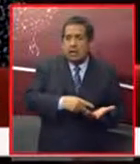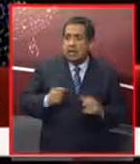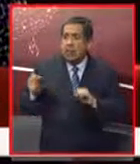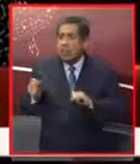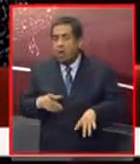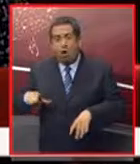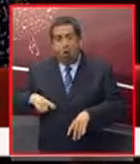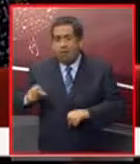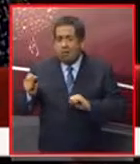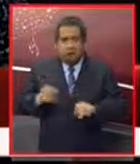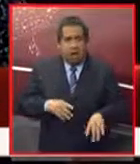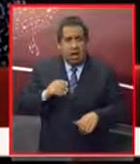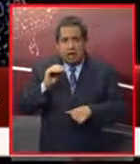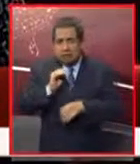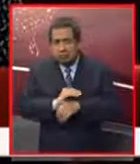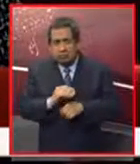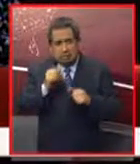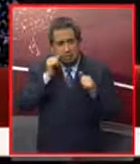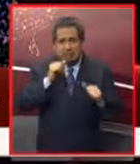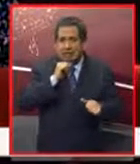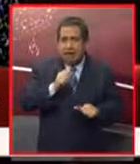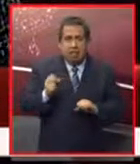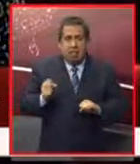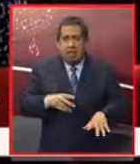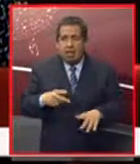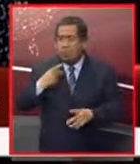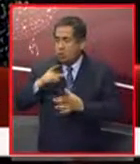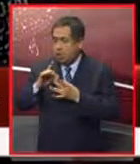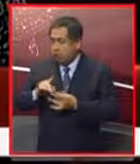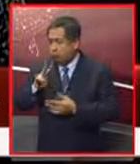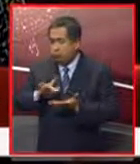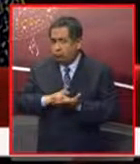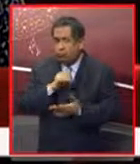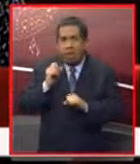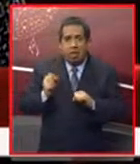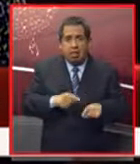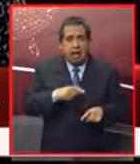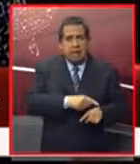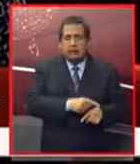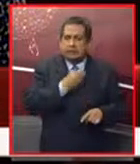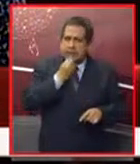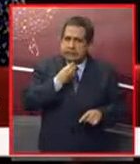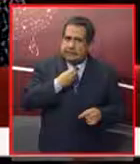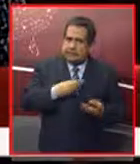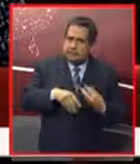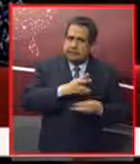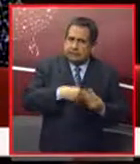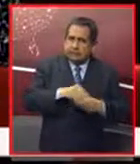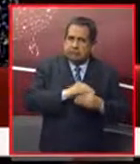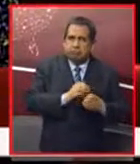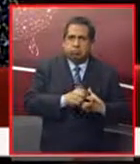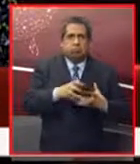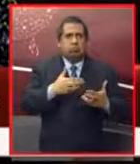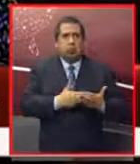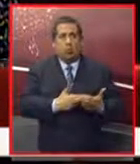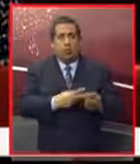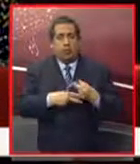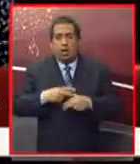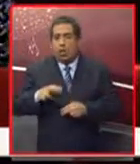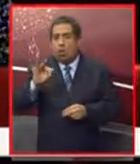abandono en que se encuentran por las políticas públicas, producen alrededor del